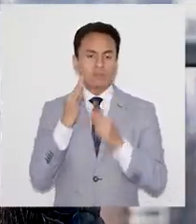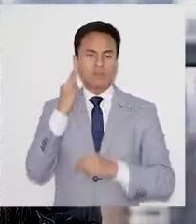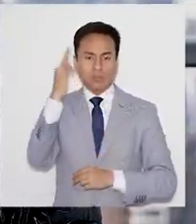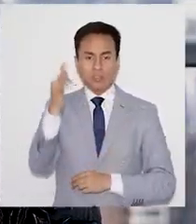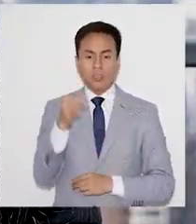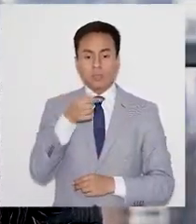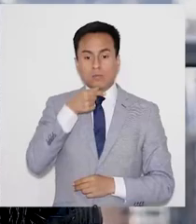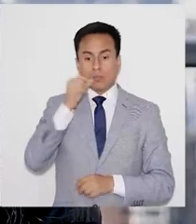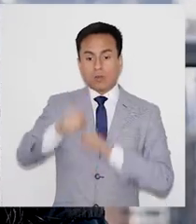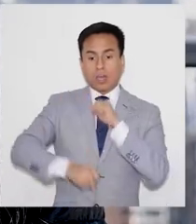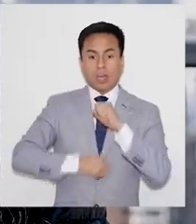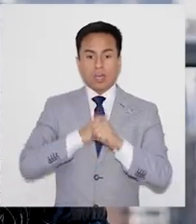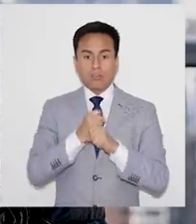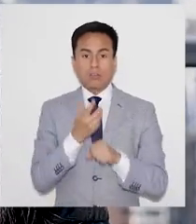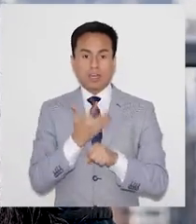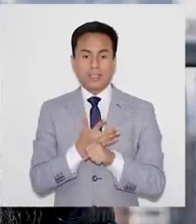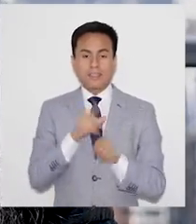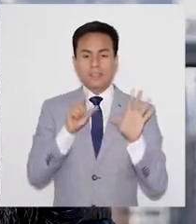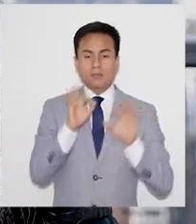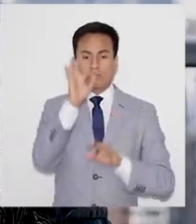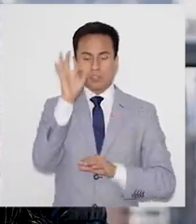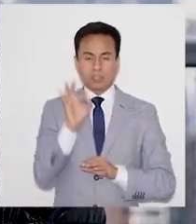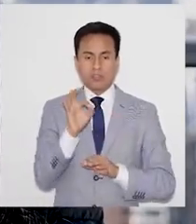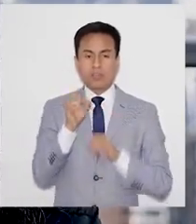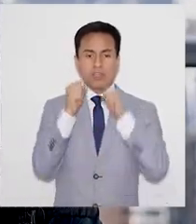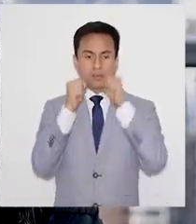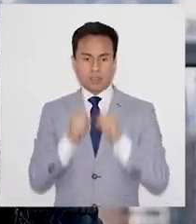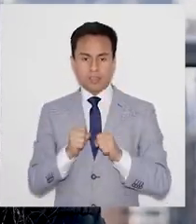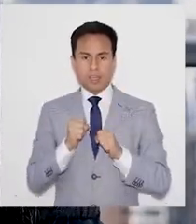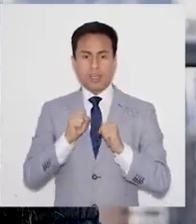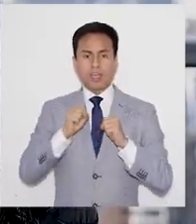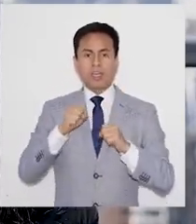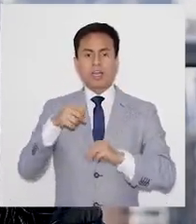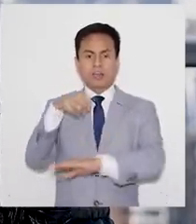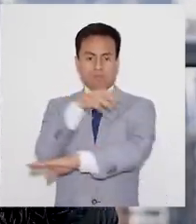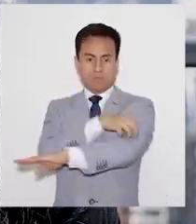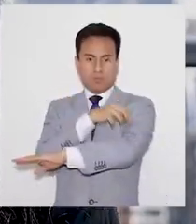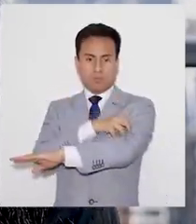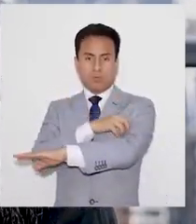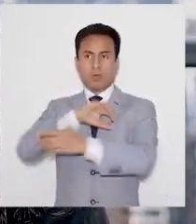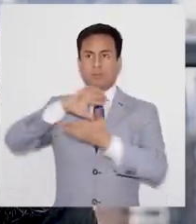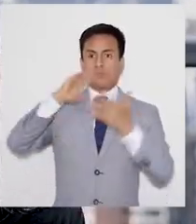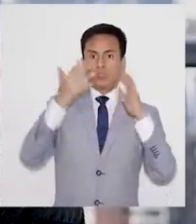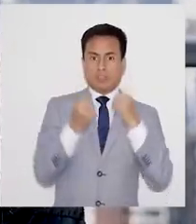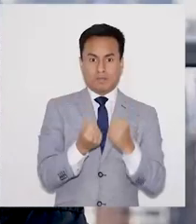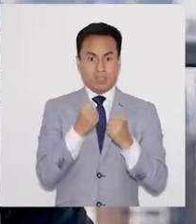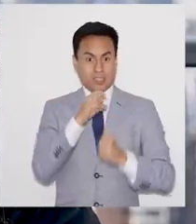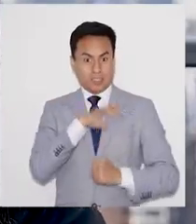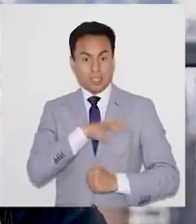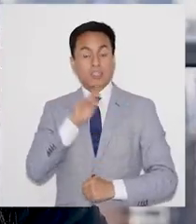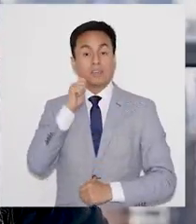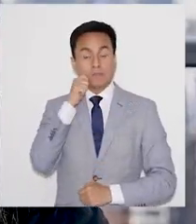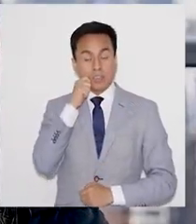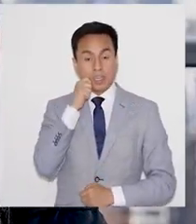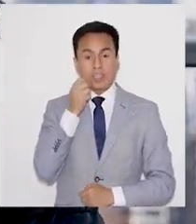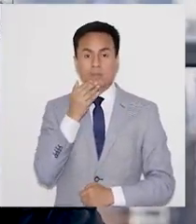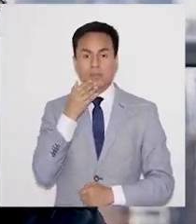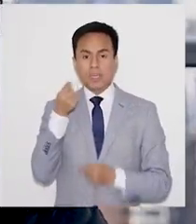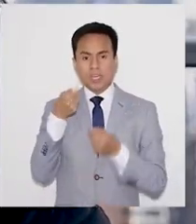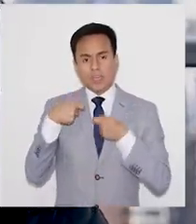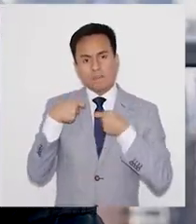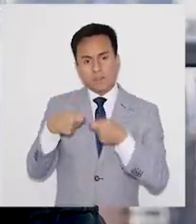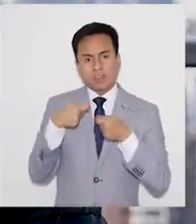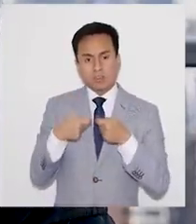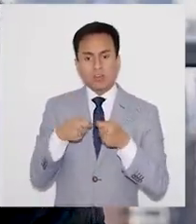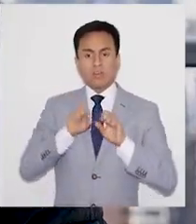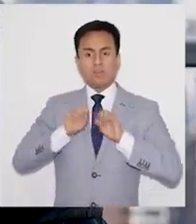En pocos años vamos a contar con el 70% de la capacidad astronómica mundial, y eso va a requerir también mucha inversión